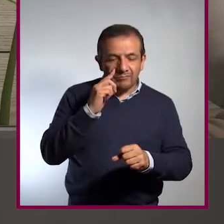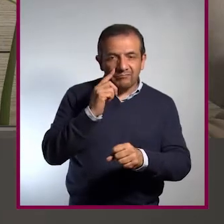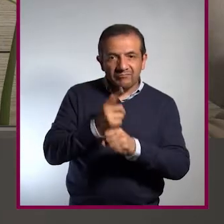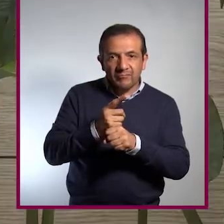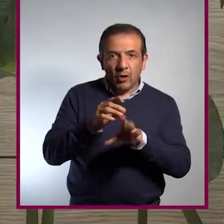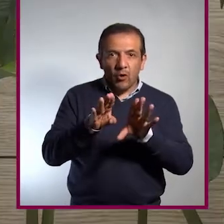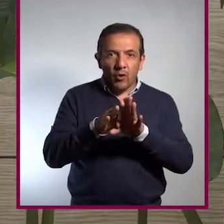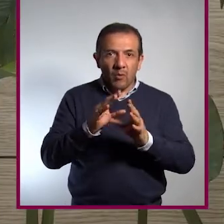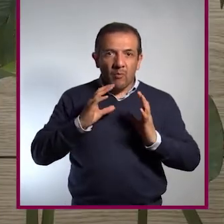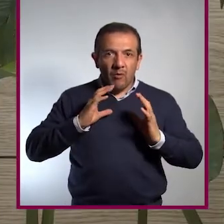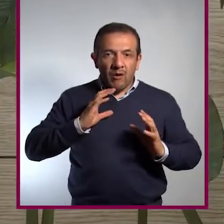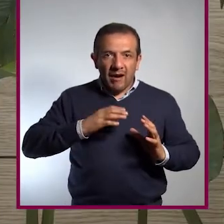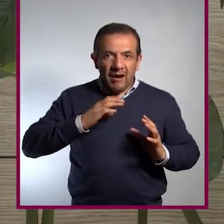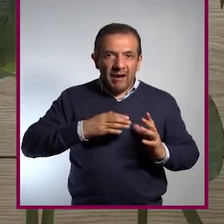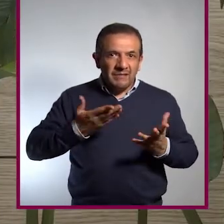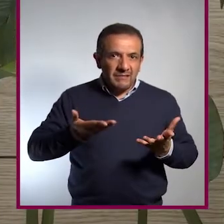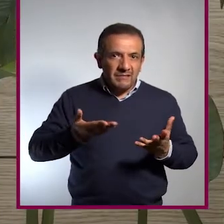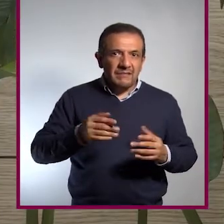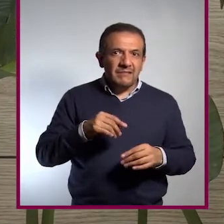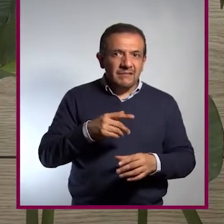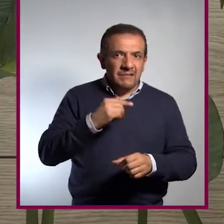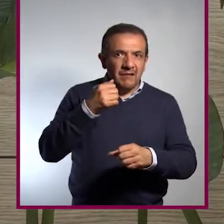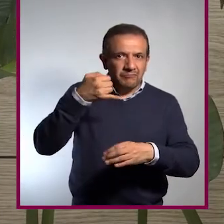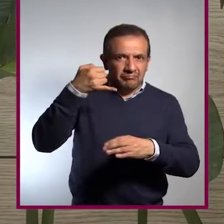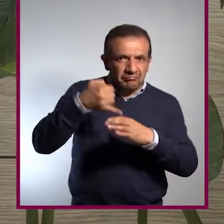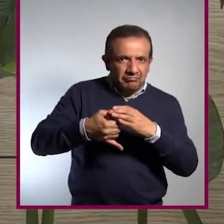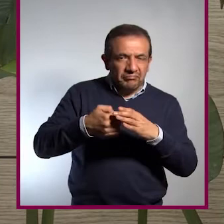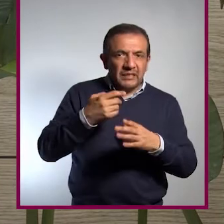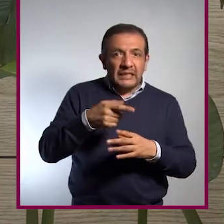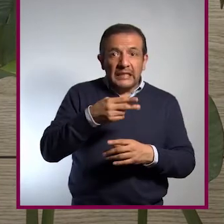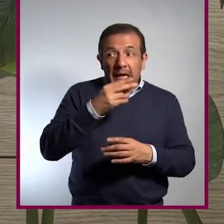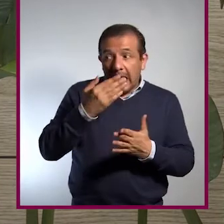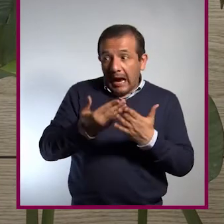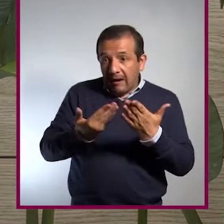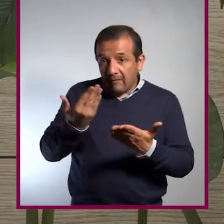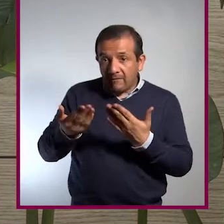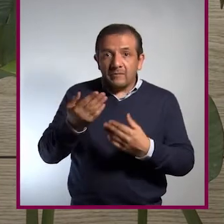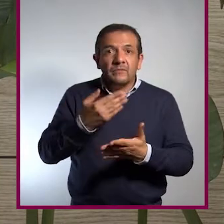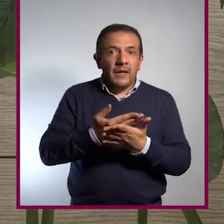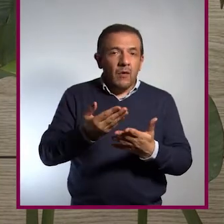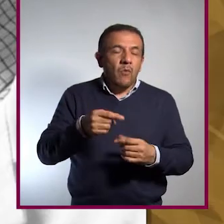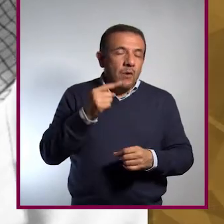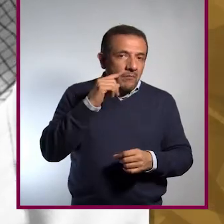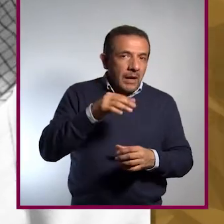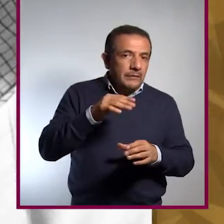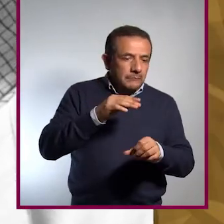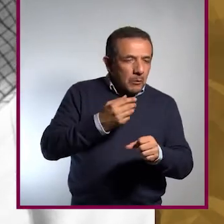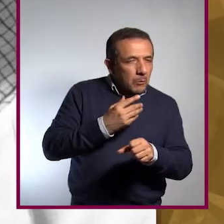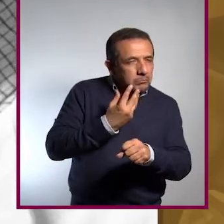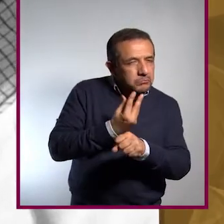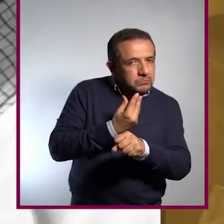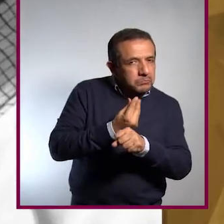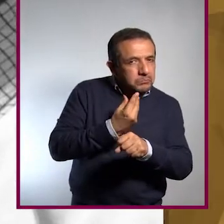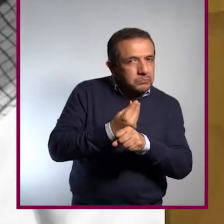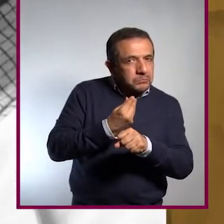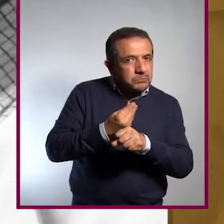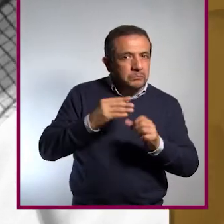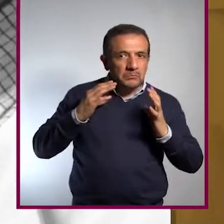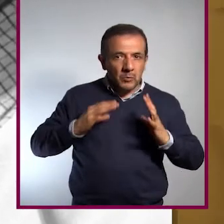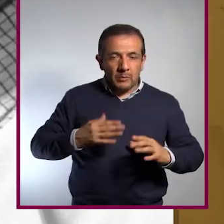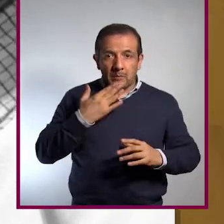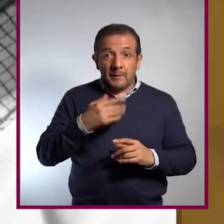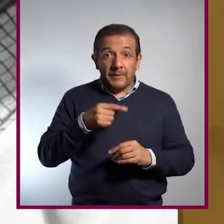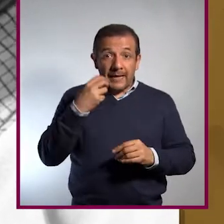del cáncer y se han logrado importantes avances en los tratamientos contra esta enfermedad. El hallazgo de Bishop y